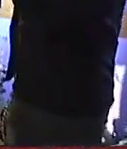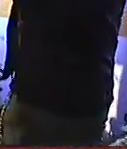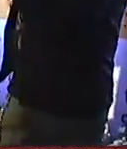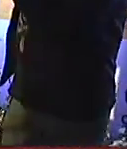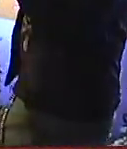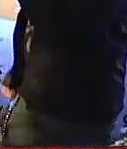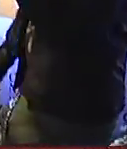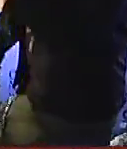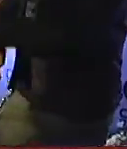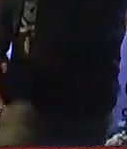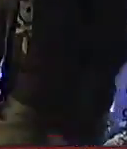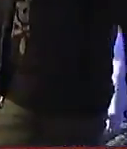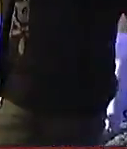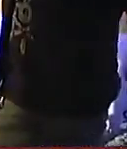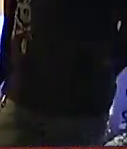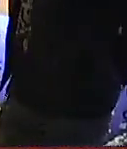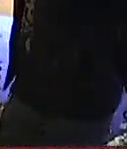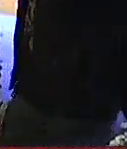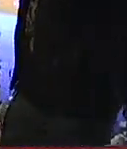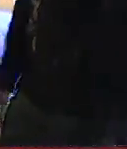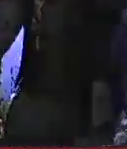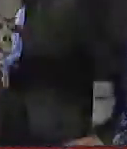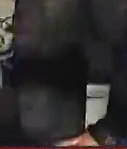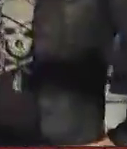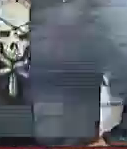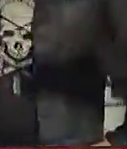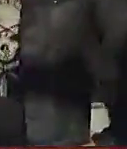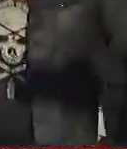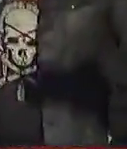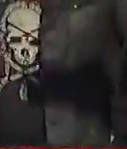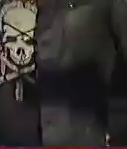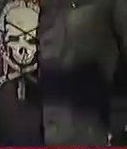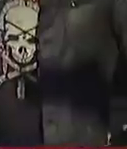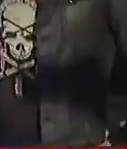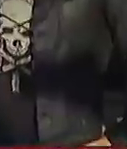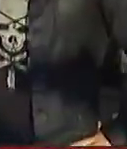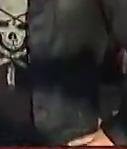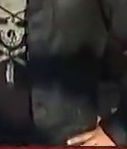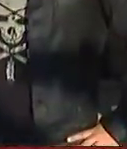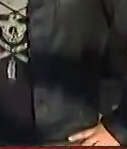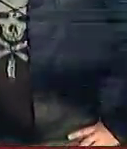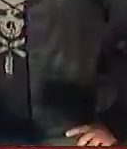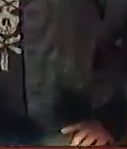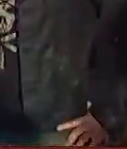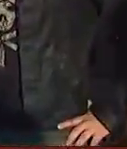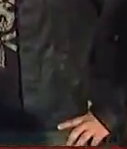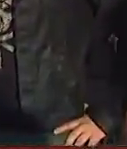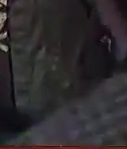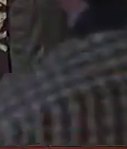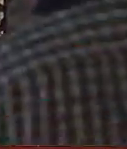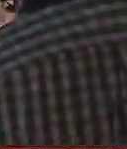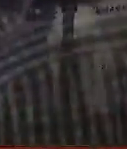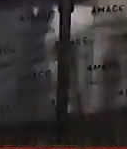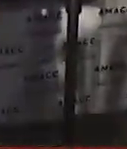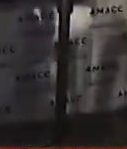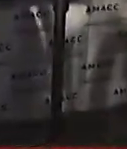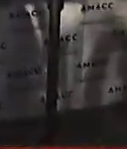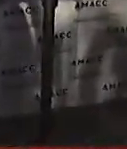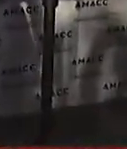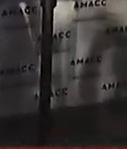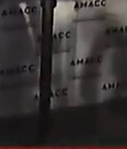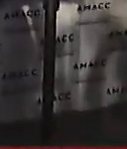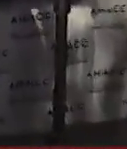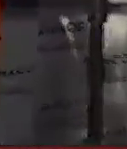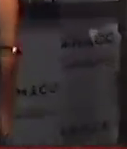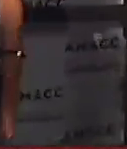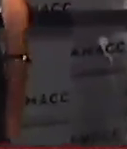de Celso García, con 14 nominaciones cada una, son las películas más nominadas a los galardones fílmicos. Vamos a hacer una pausa, regresamos con más